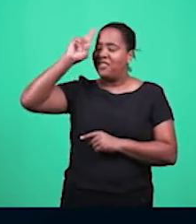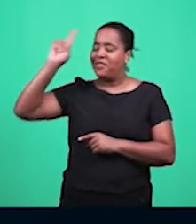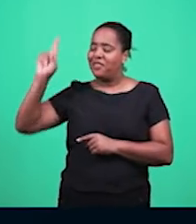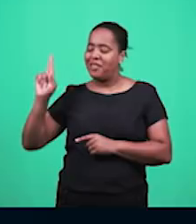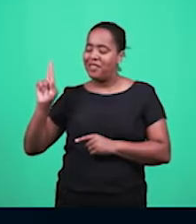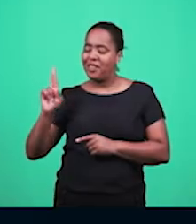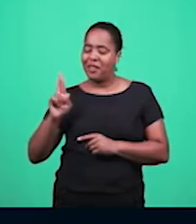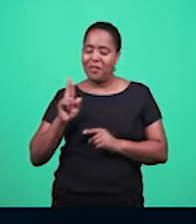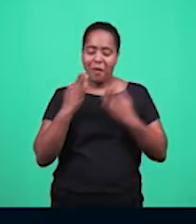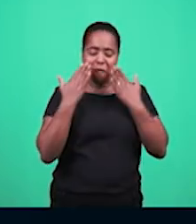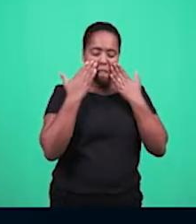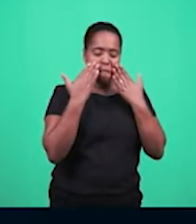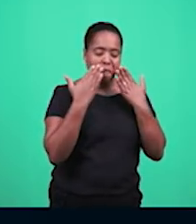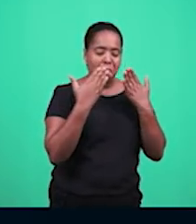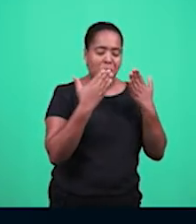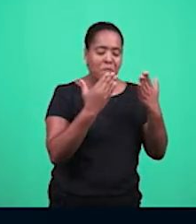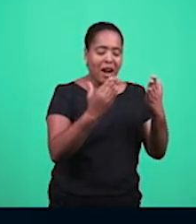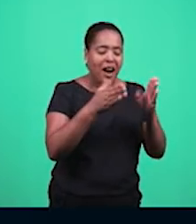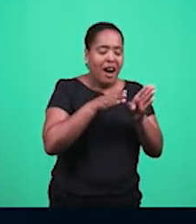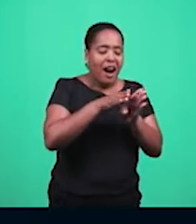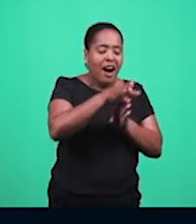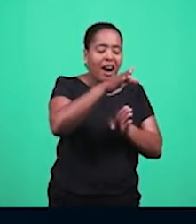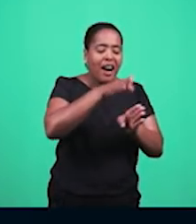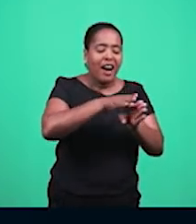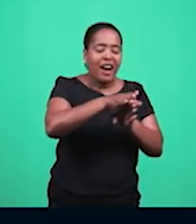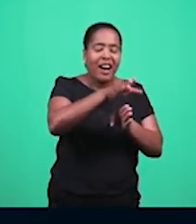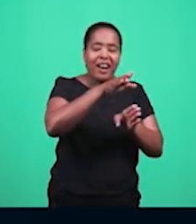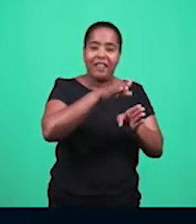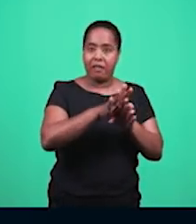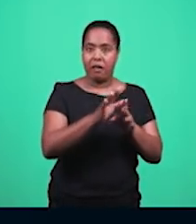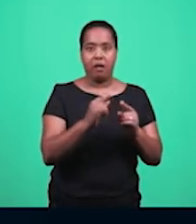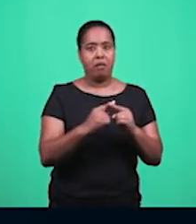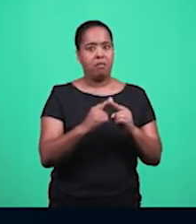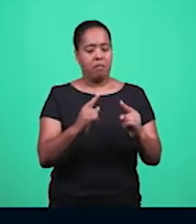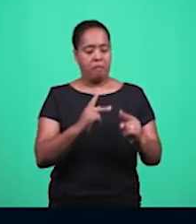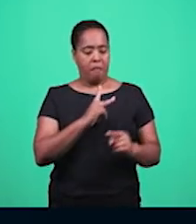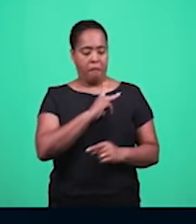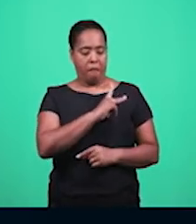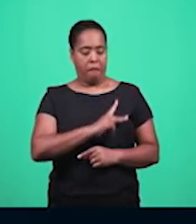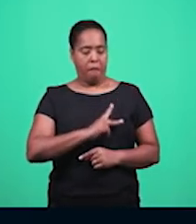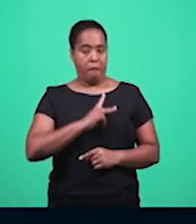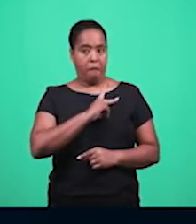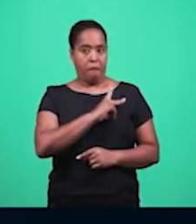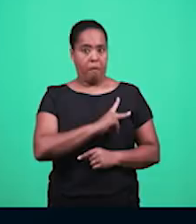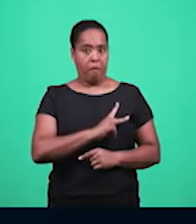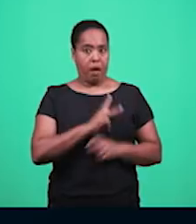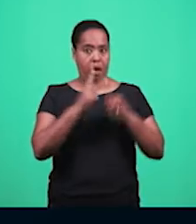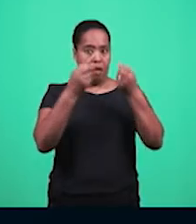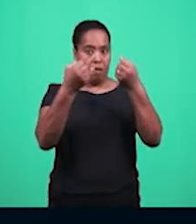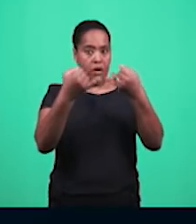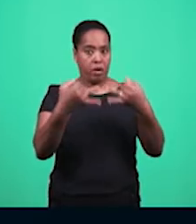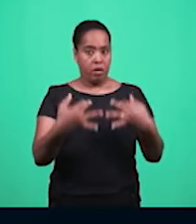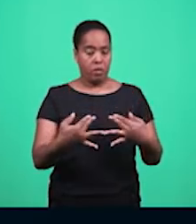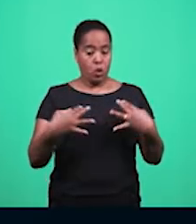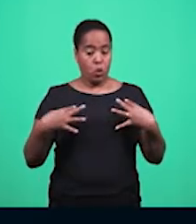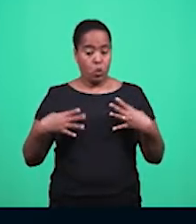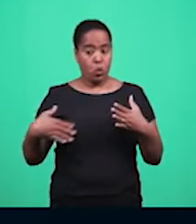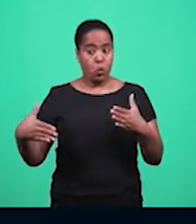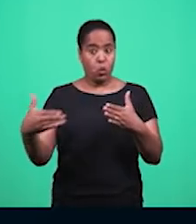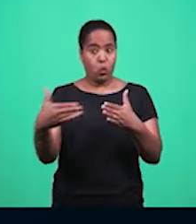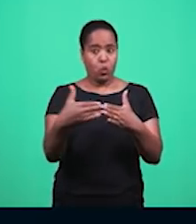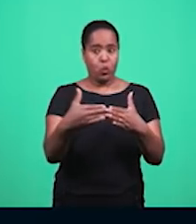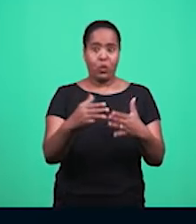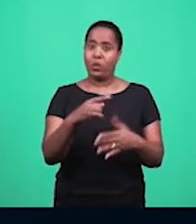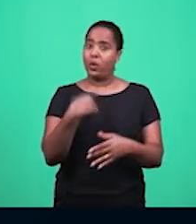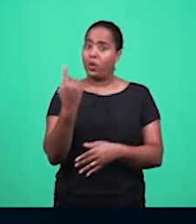comienza a rebelarse y hablar y orientar todas las cosas y el apóstol pablo dice que es todo